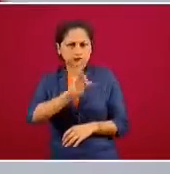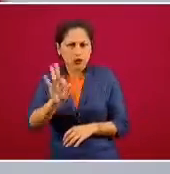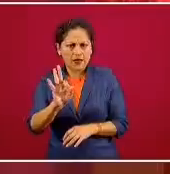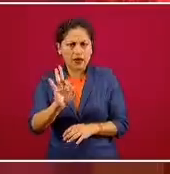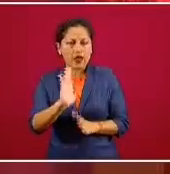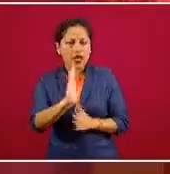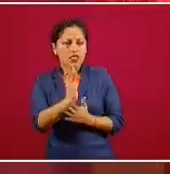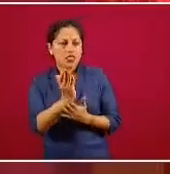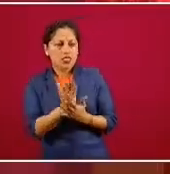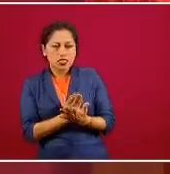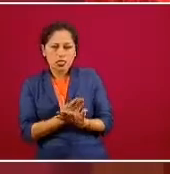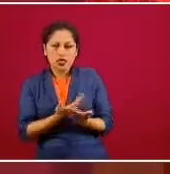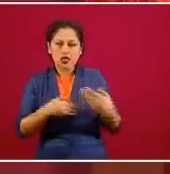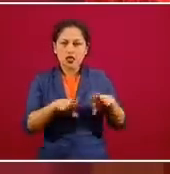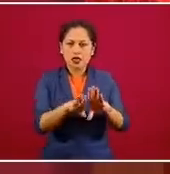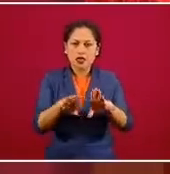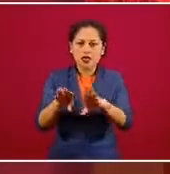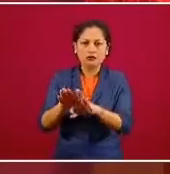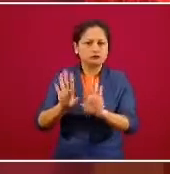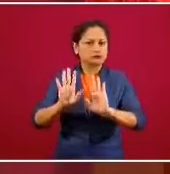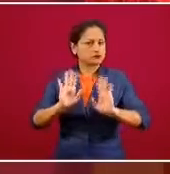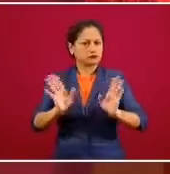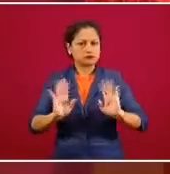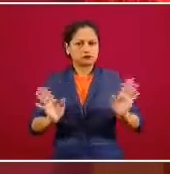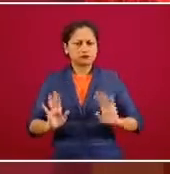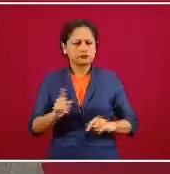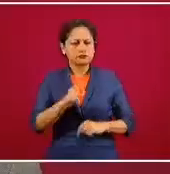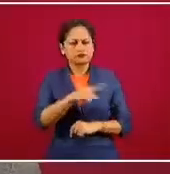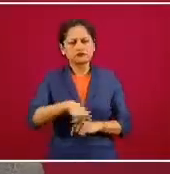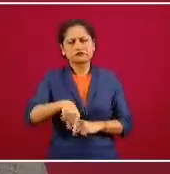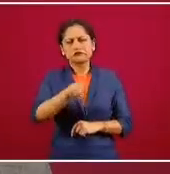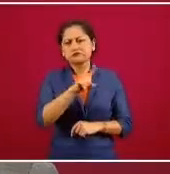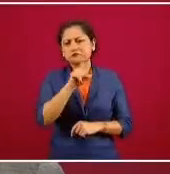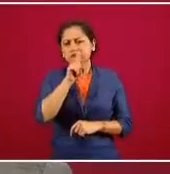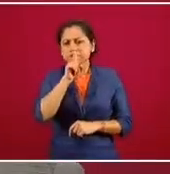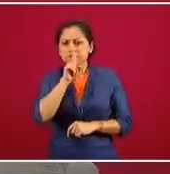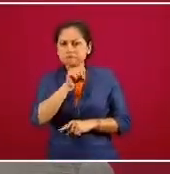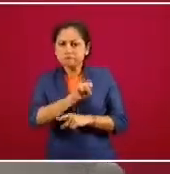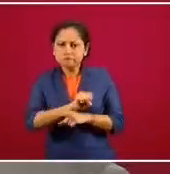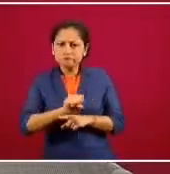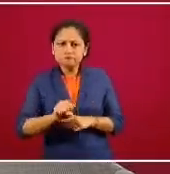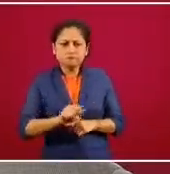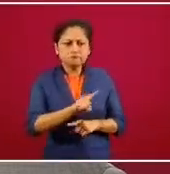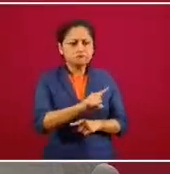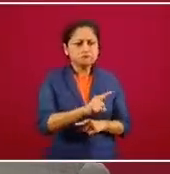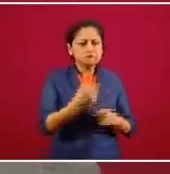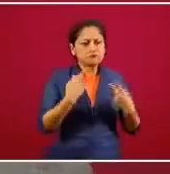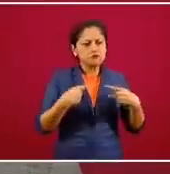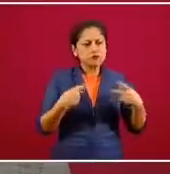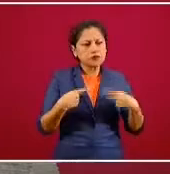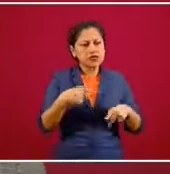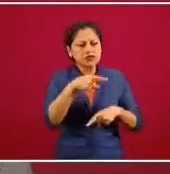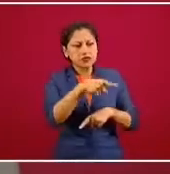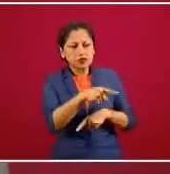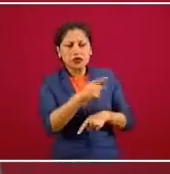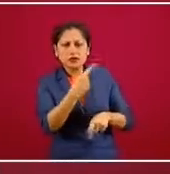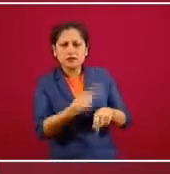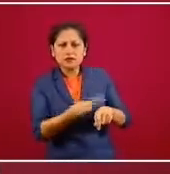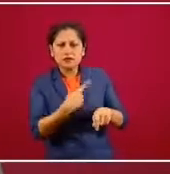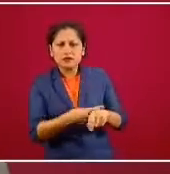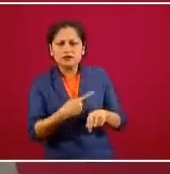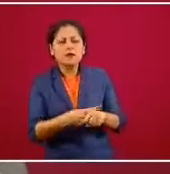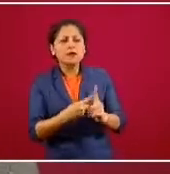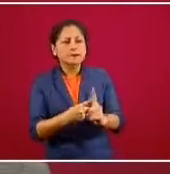mitigación. Contención, detectar casos sospechosos, diagnosticarlos y ponerlos en aislamiento a ellos y a ellas y